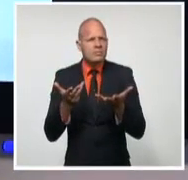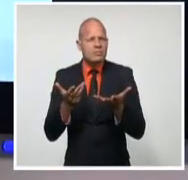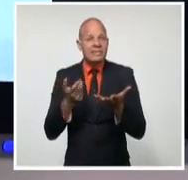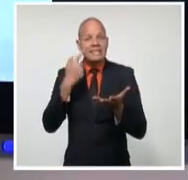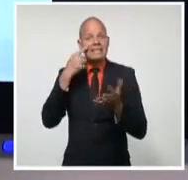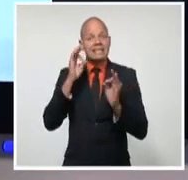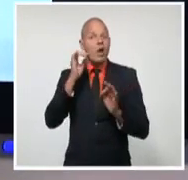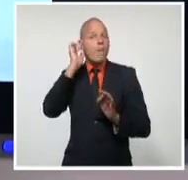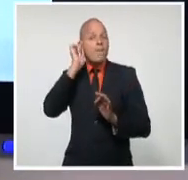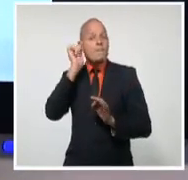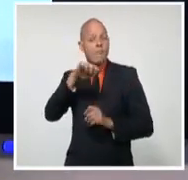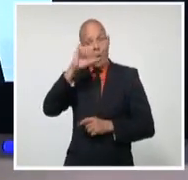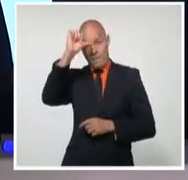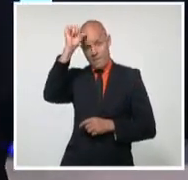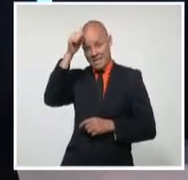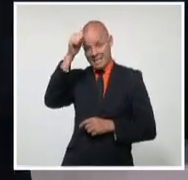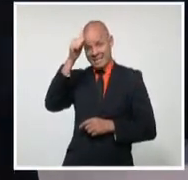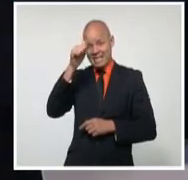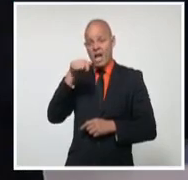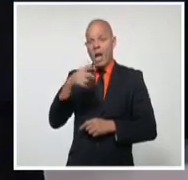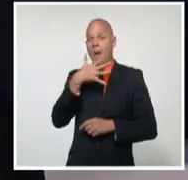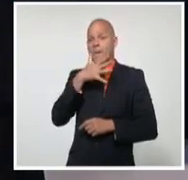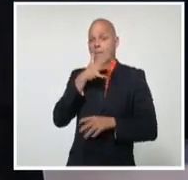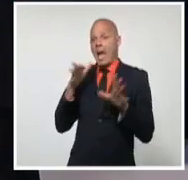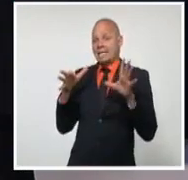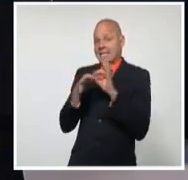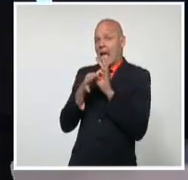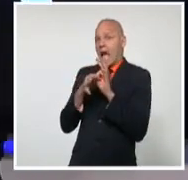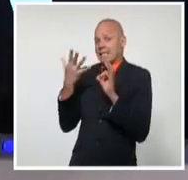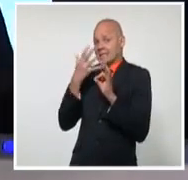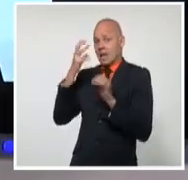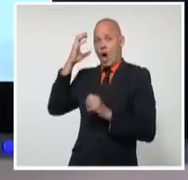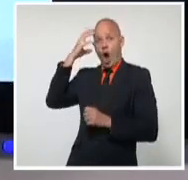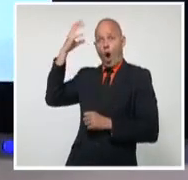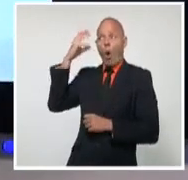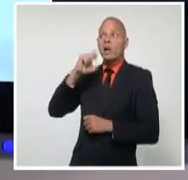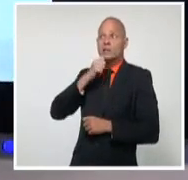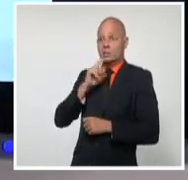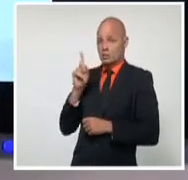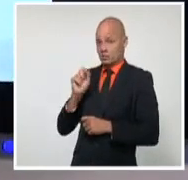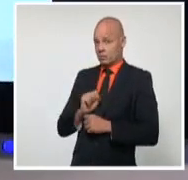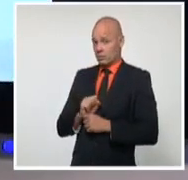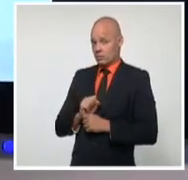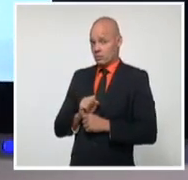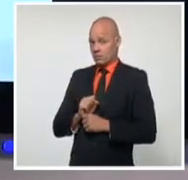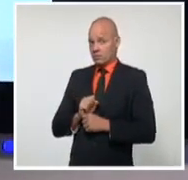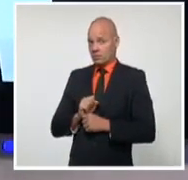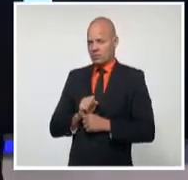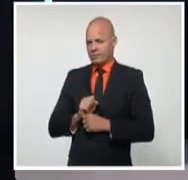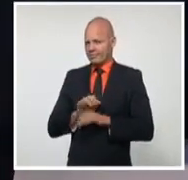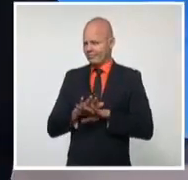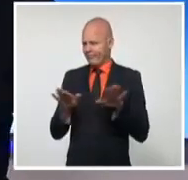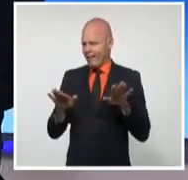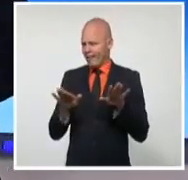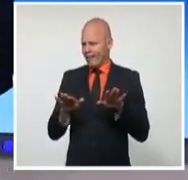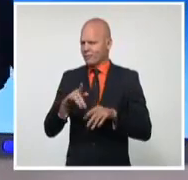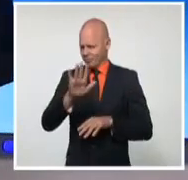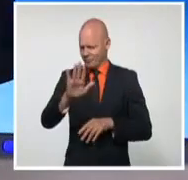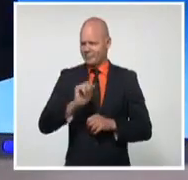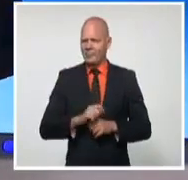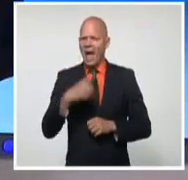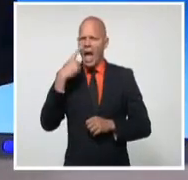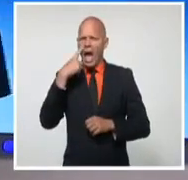madrina es emisaria de un ente mucho mayor. Pero vamos a oírlo en su voz, para que no sea solo esto, para